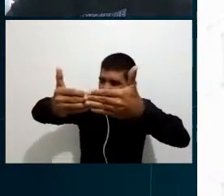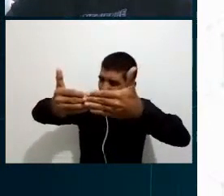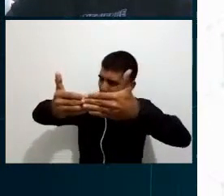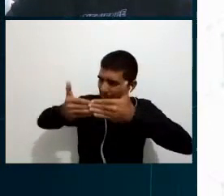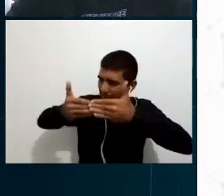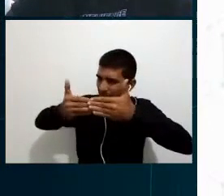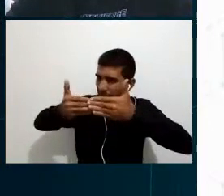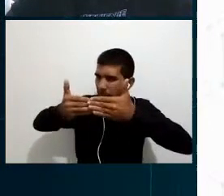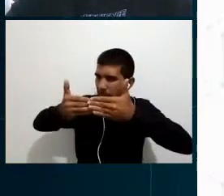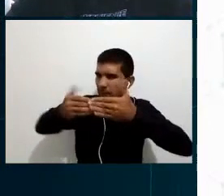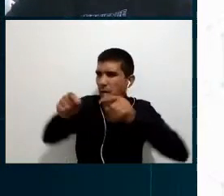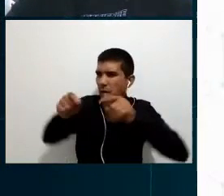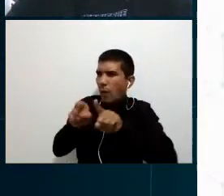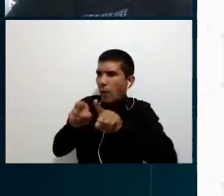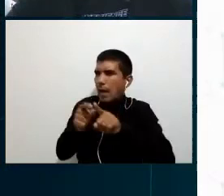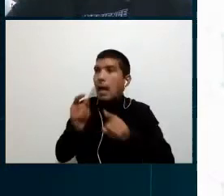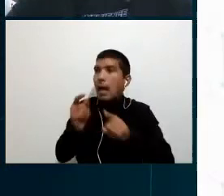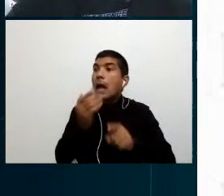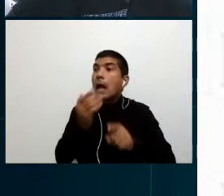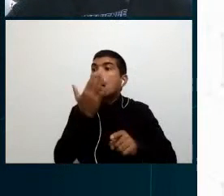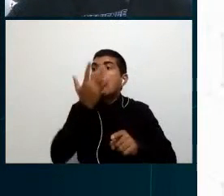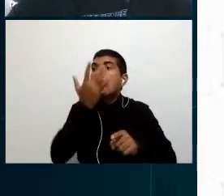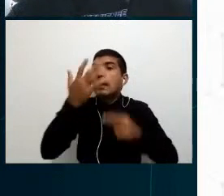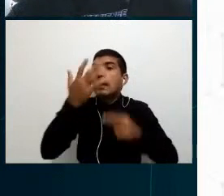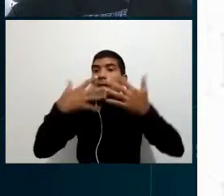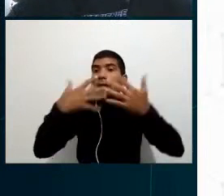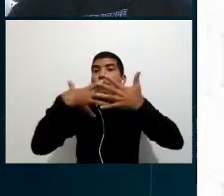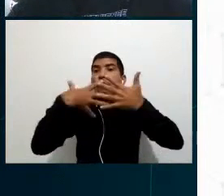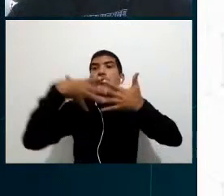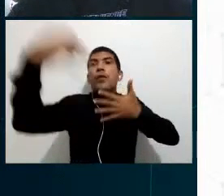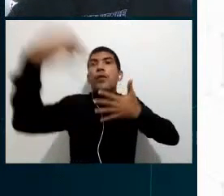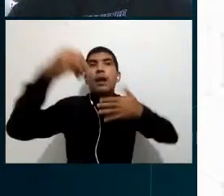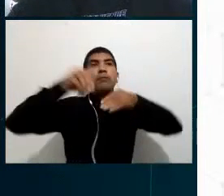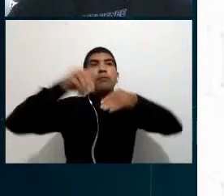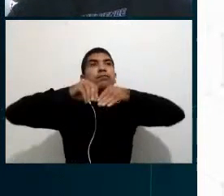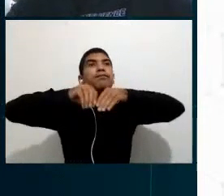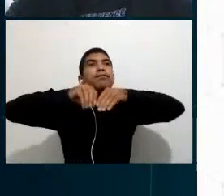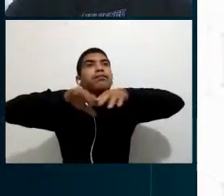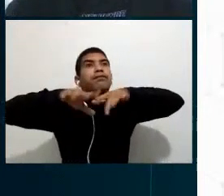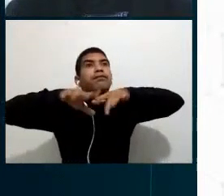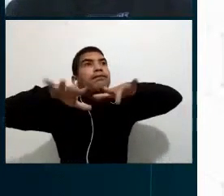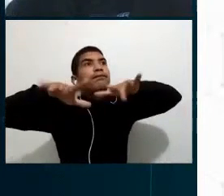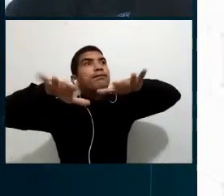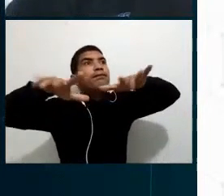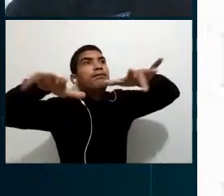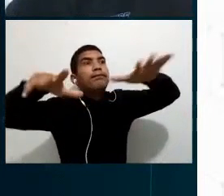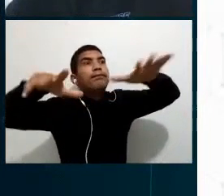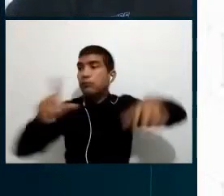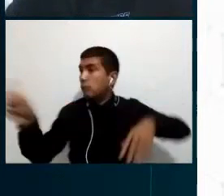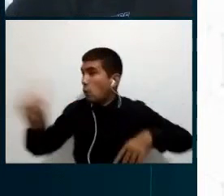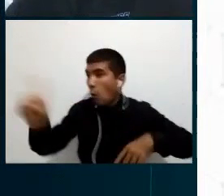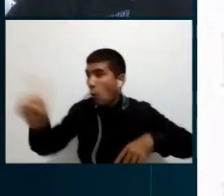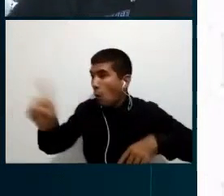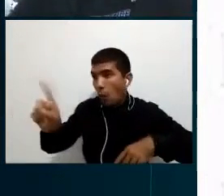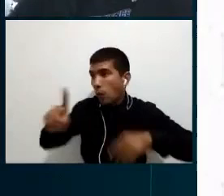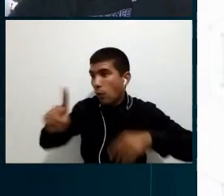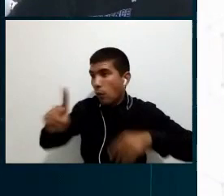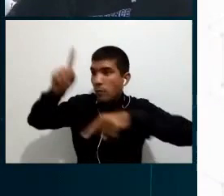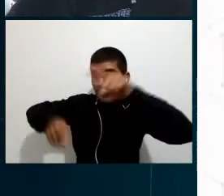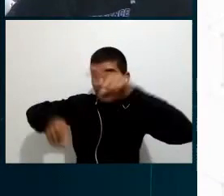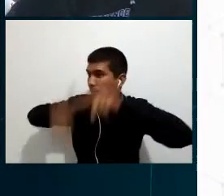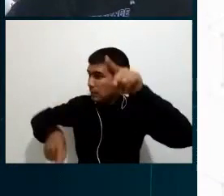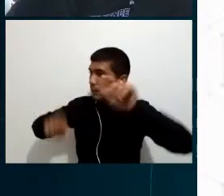sellamientos, los cuales pues hagan cumplimiento de esta norma. Algunos fabricantes pues nos indican